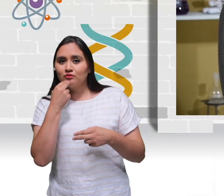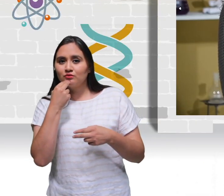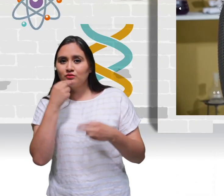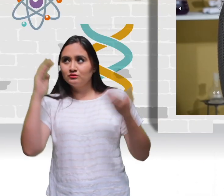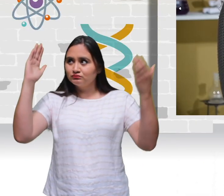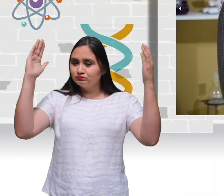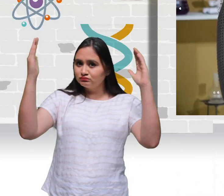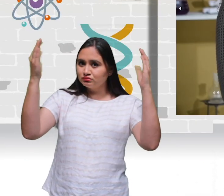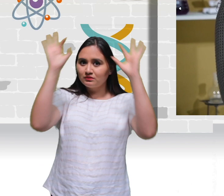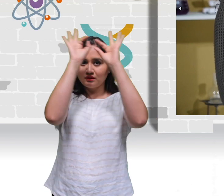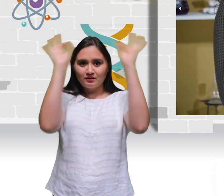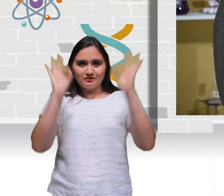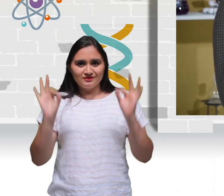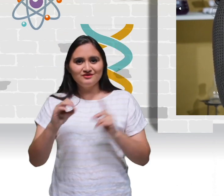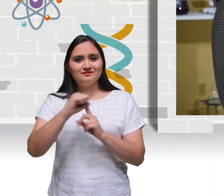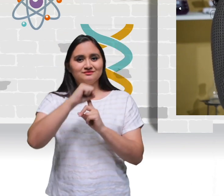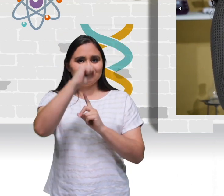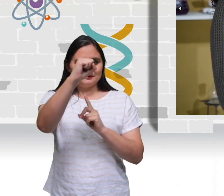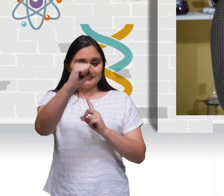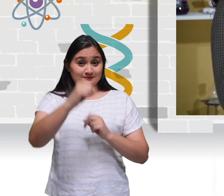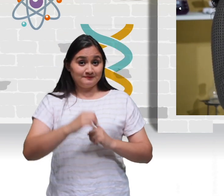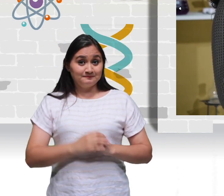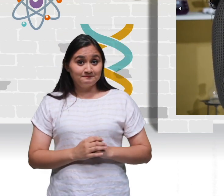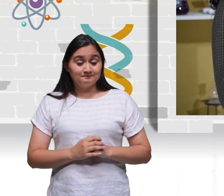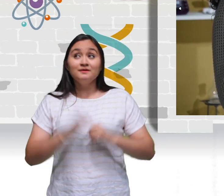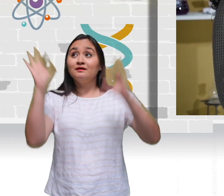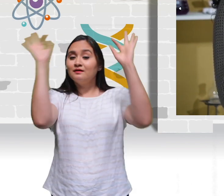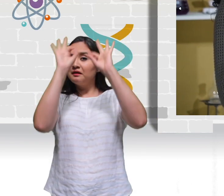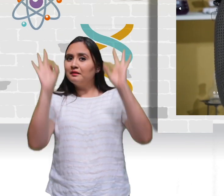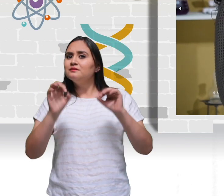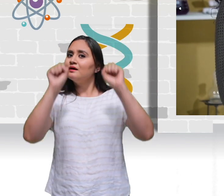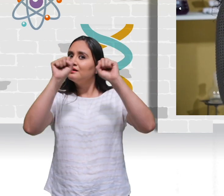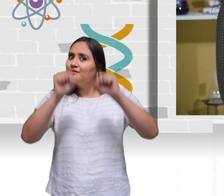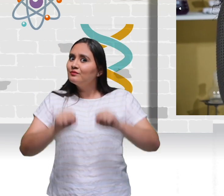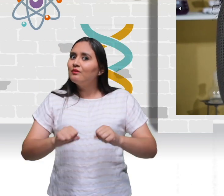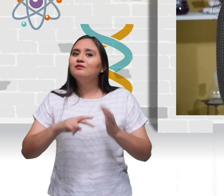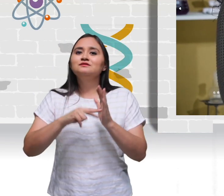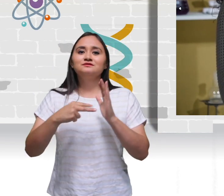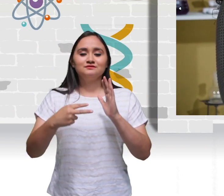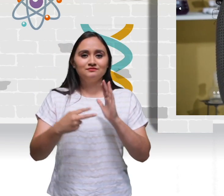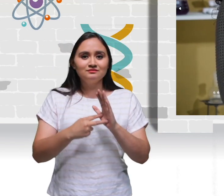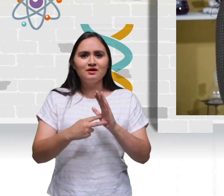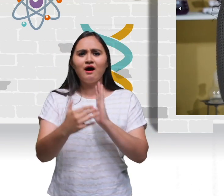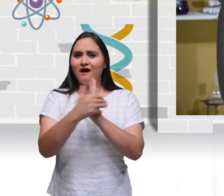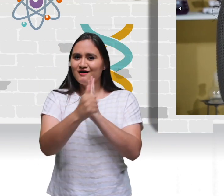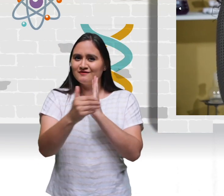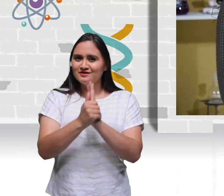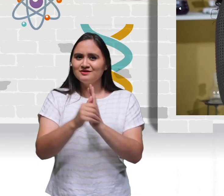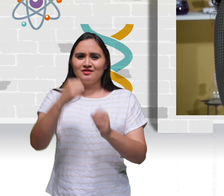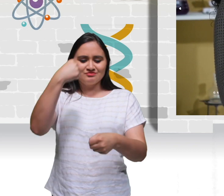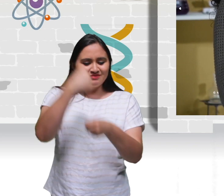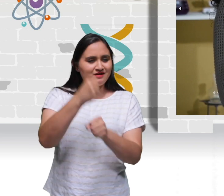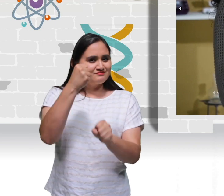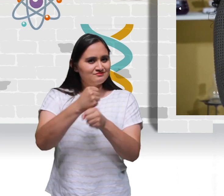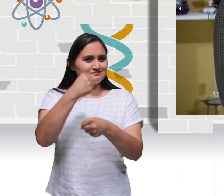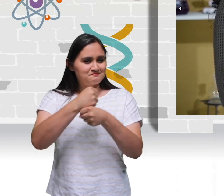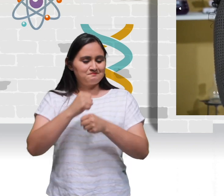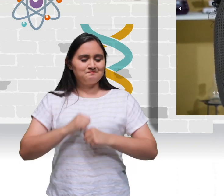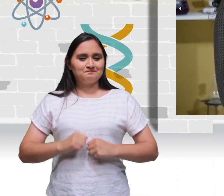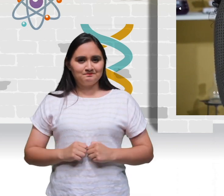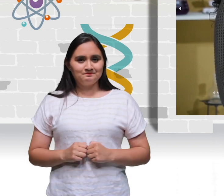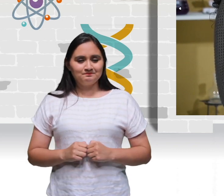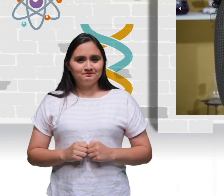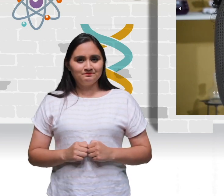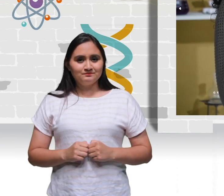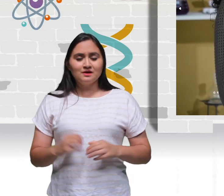con la variación de la energía en un sistema. Y la energía puede definirse como la capacidad de producir un